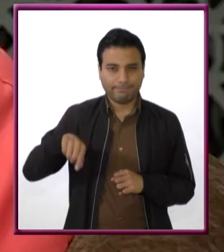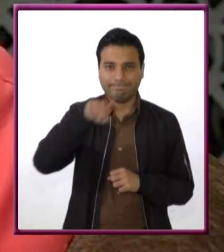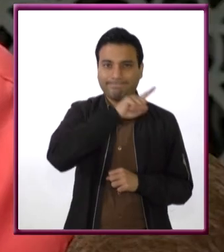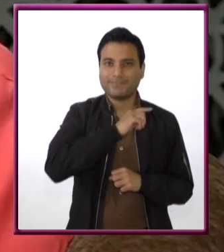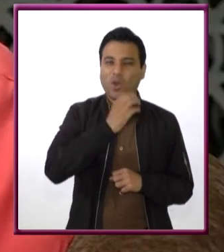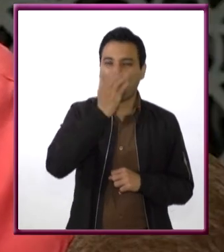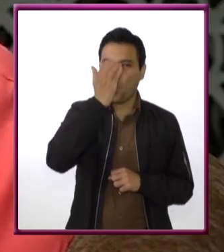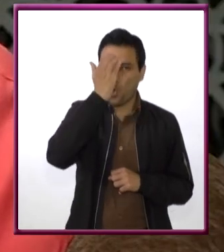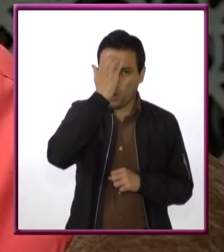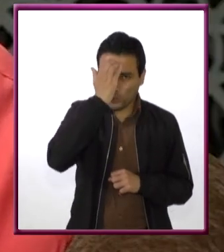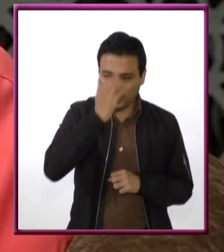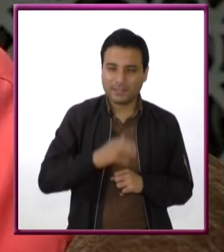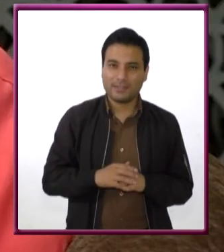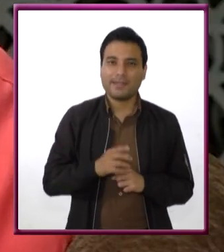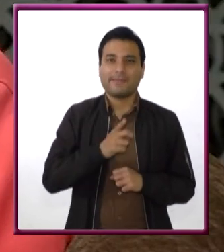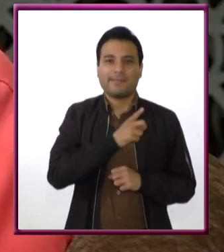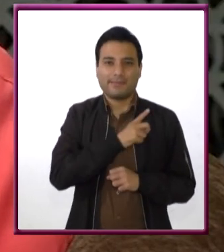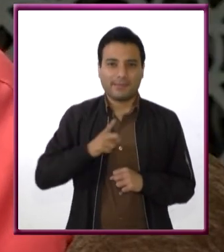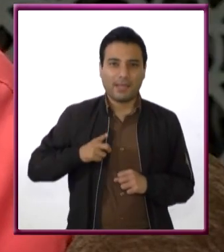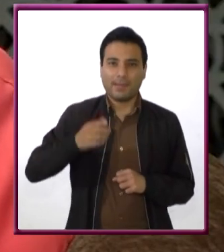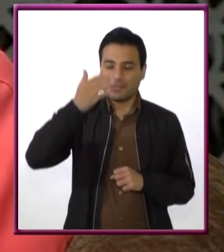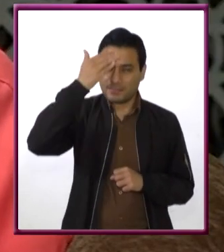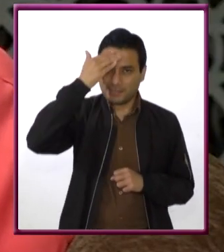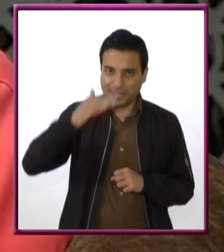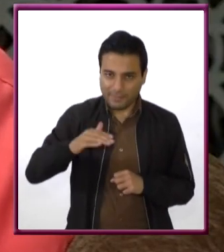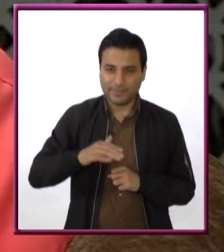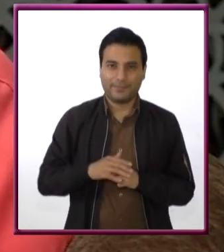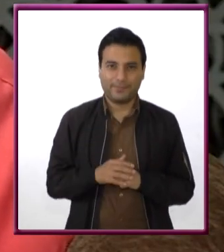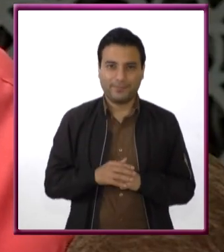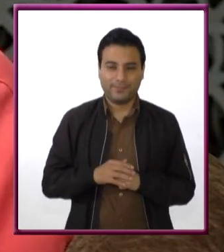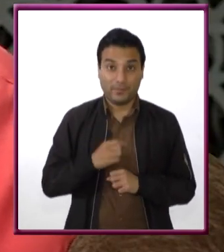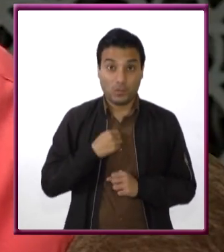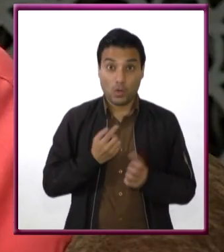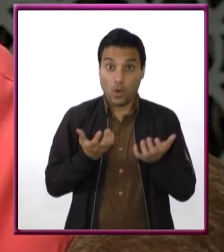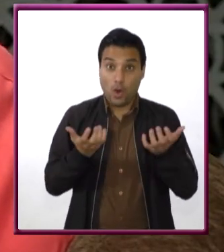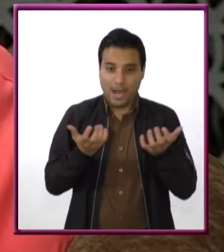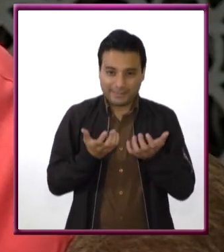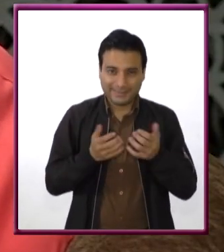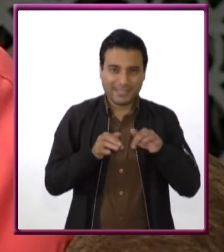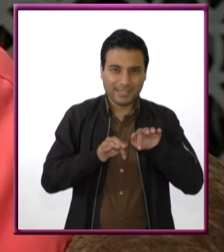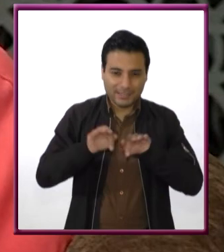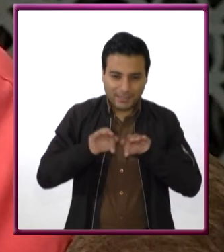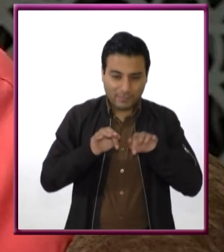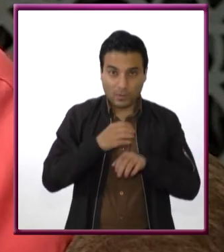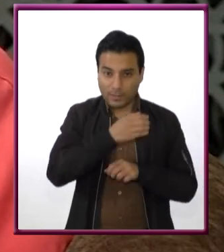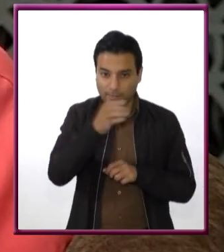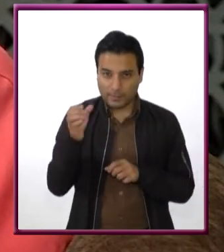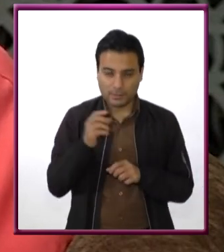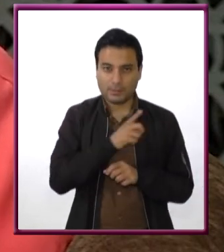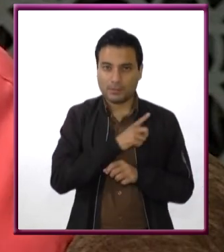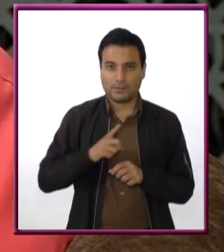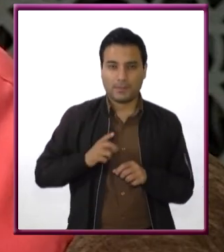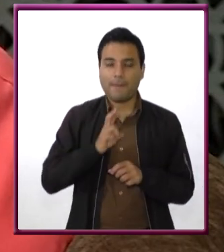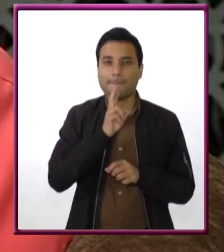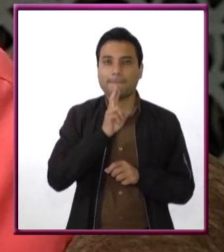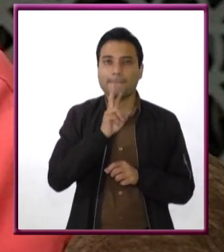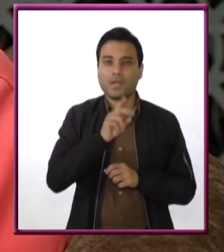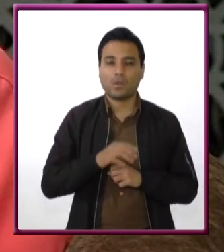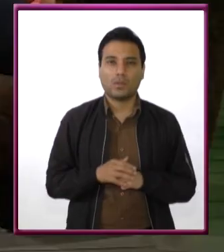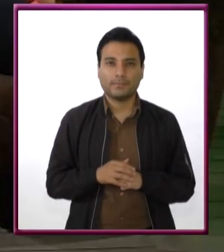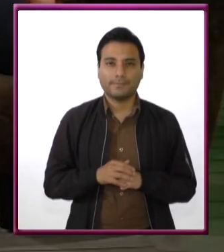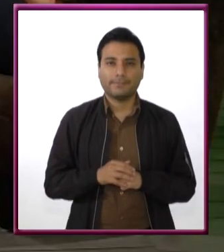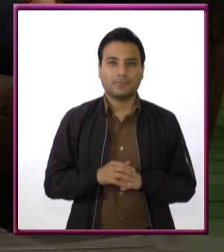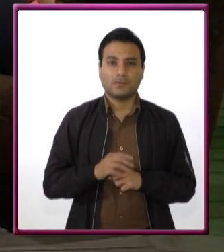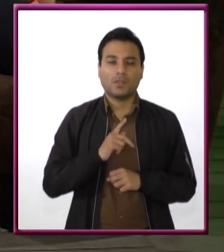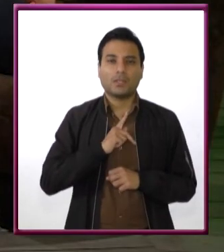saber y de que se mejoren sustancialmente las prácticas agrícolas con una